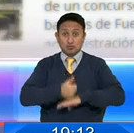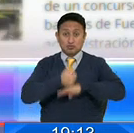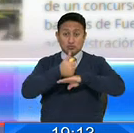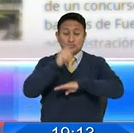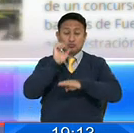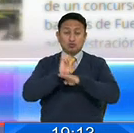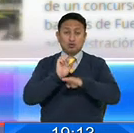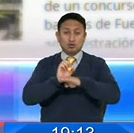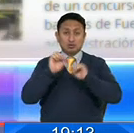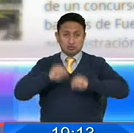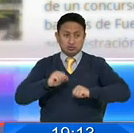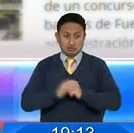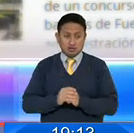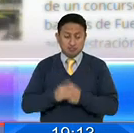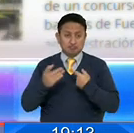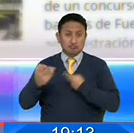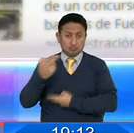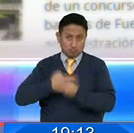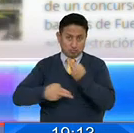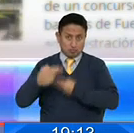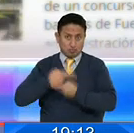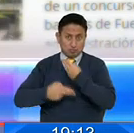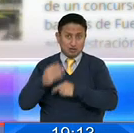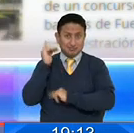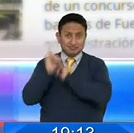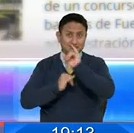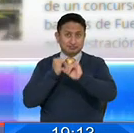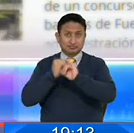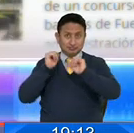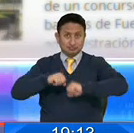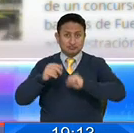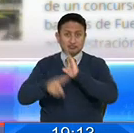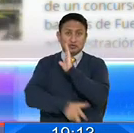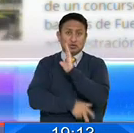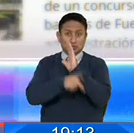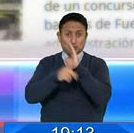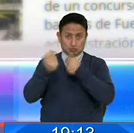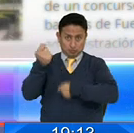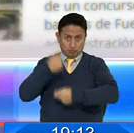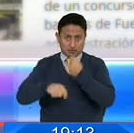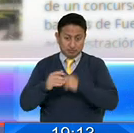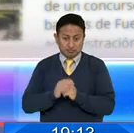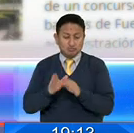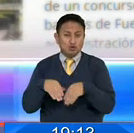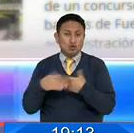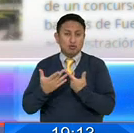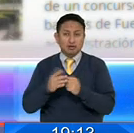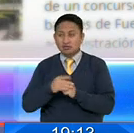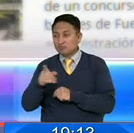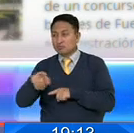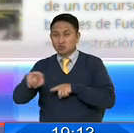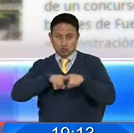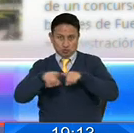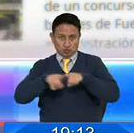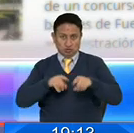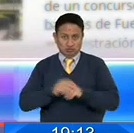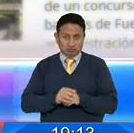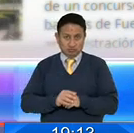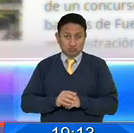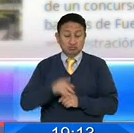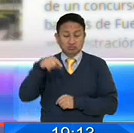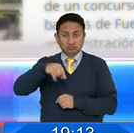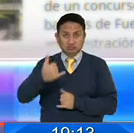concertado transacciones comerciales internacionales de hidrocarburos a través de concursos, evitando de esta forma se